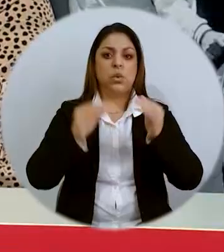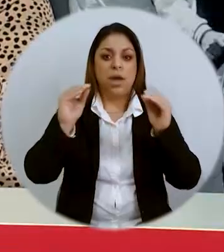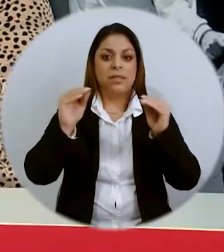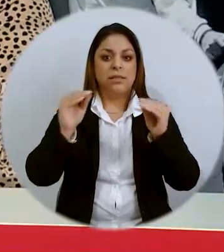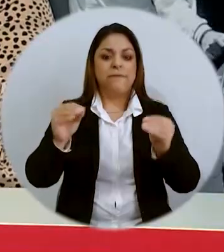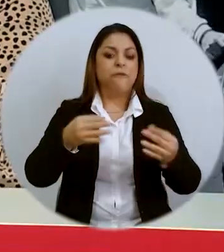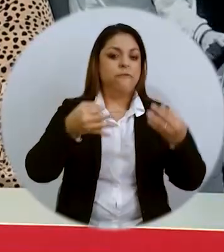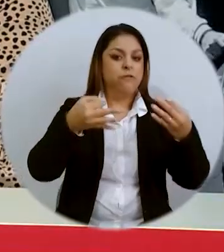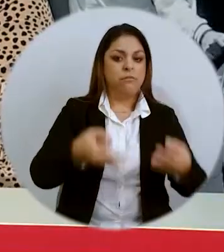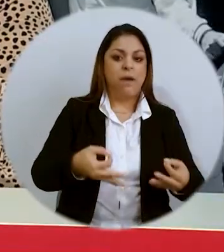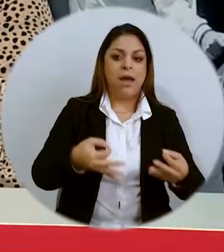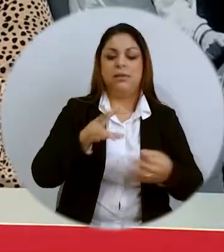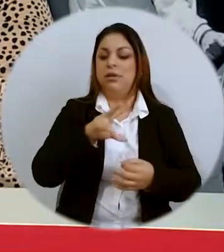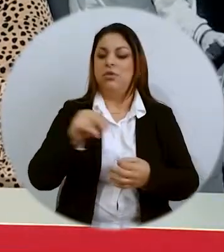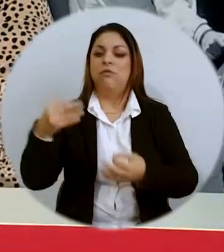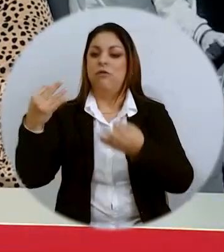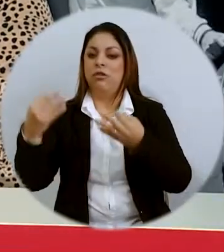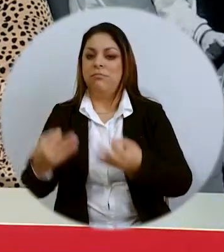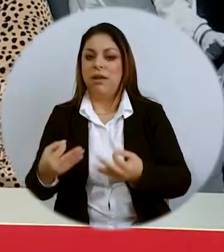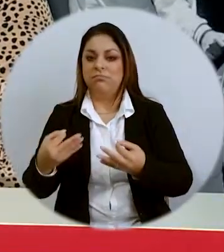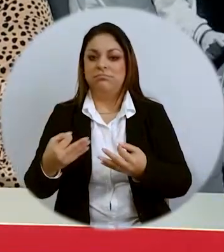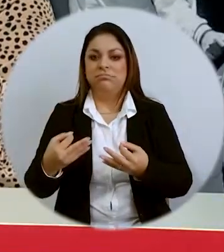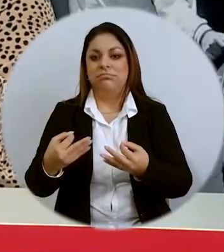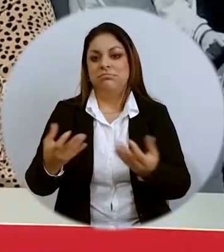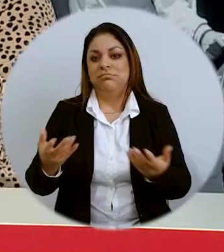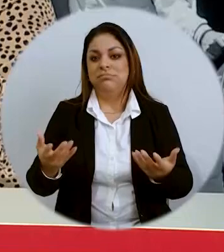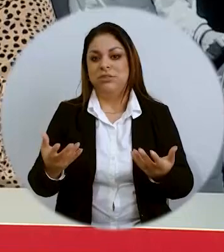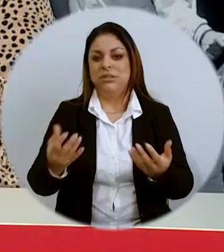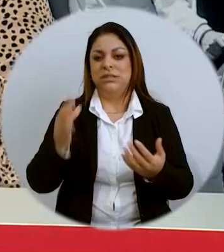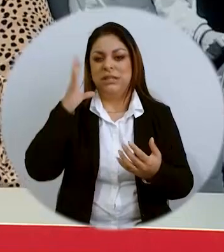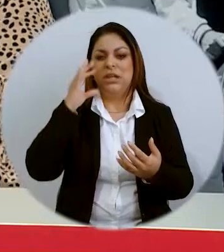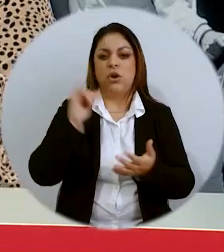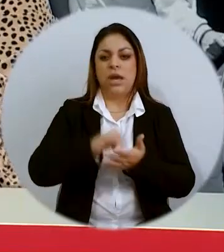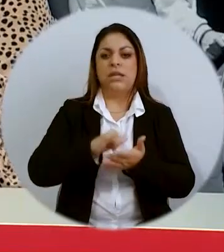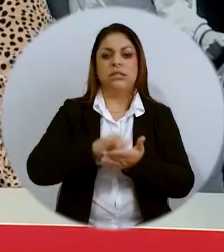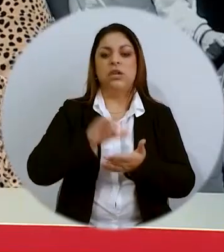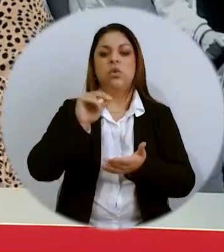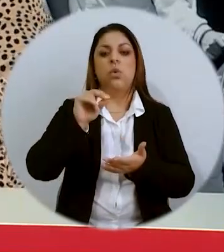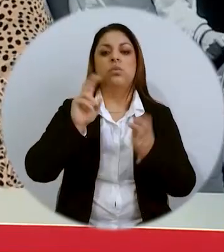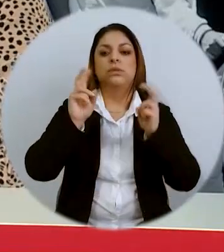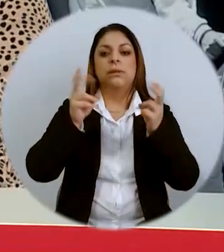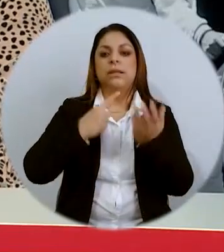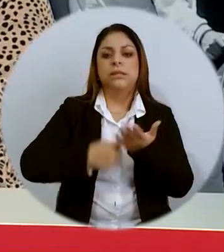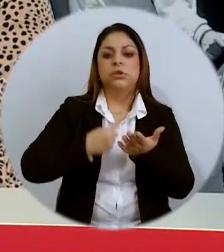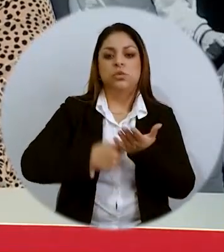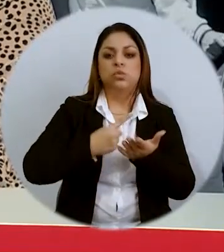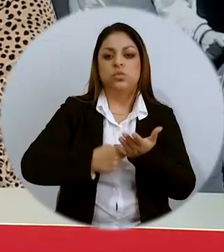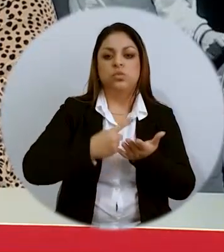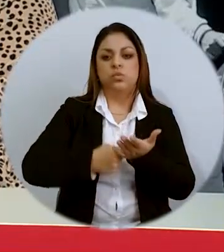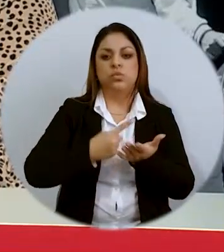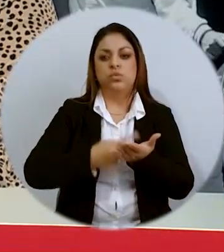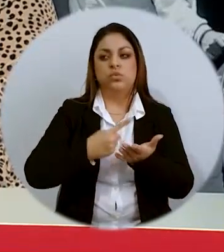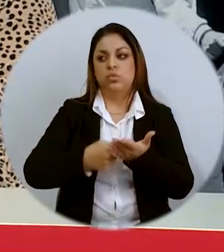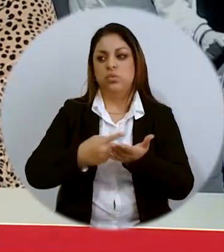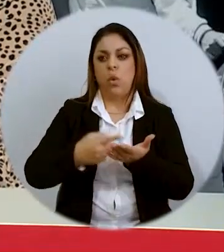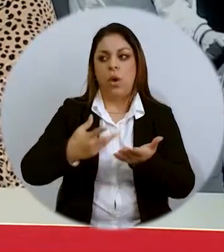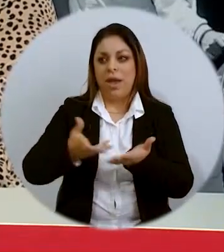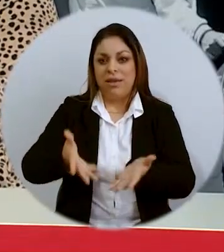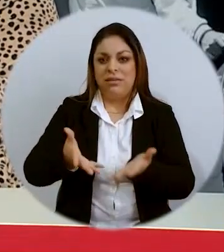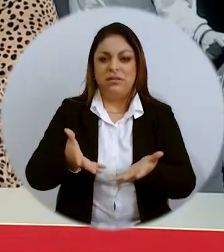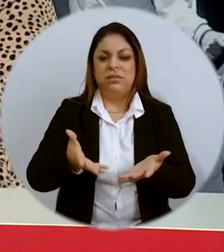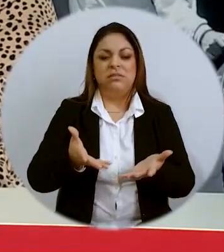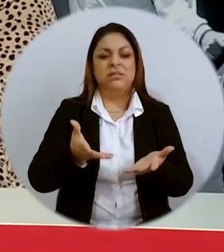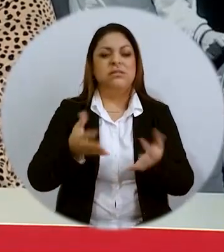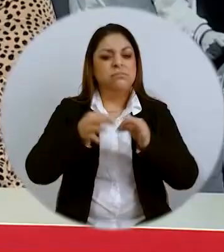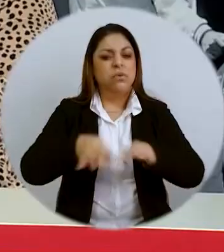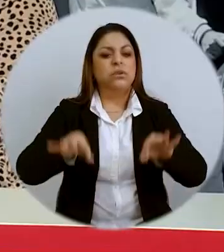formal, porque eso, ¿verdad? Yo creo que no es un tema de discusión entre nosotros, ¿verdad? Y creo que